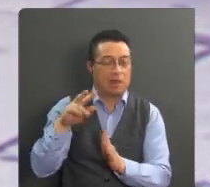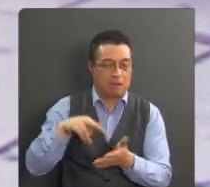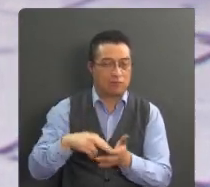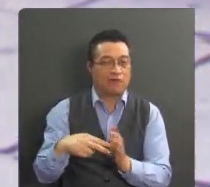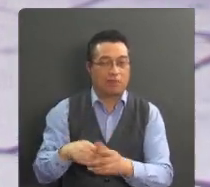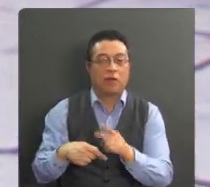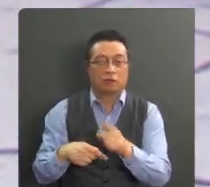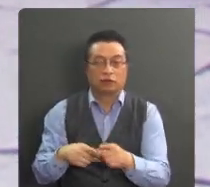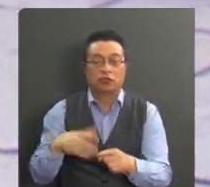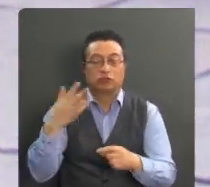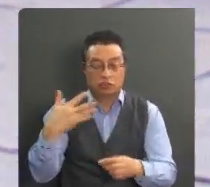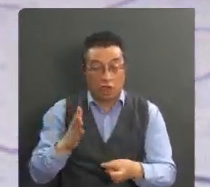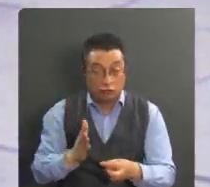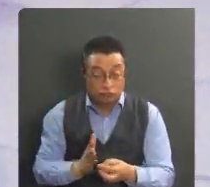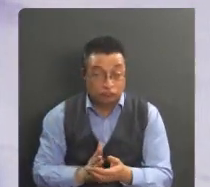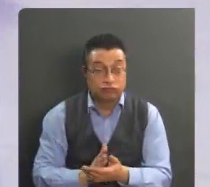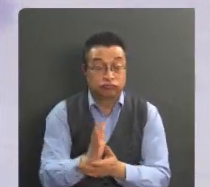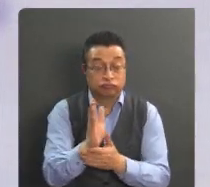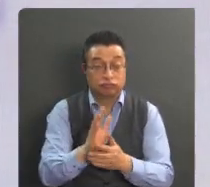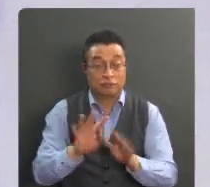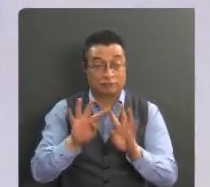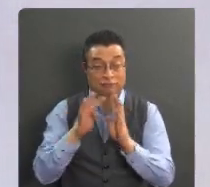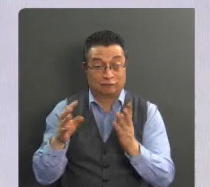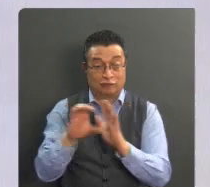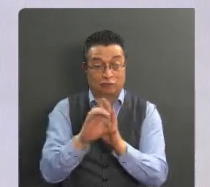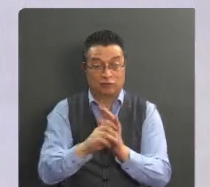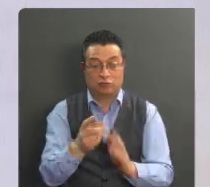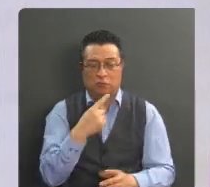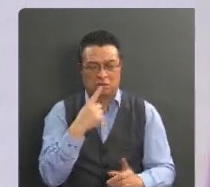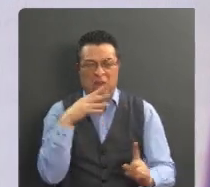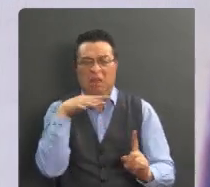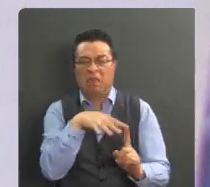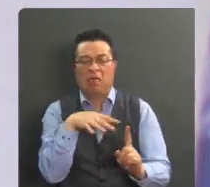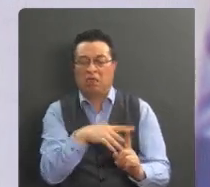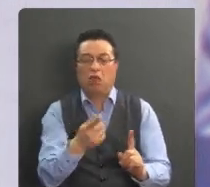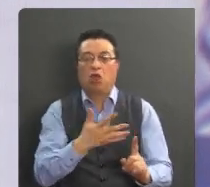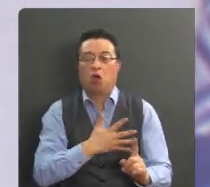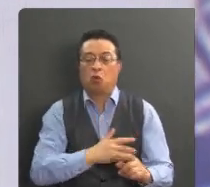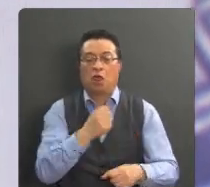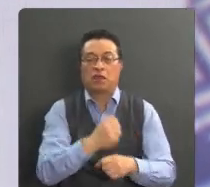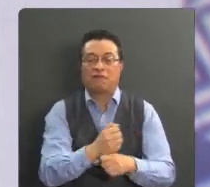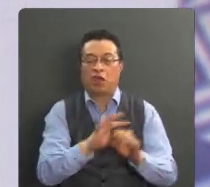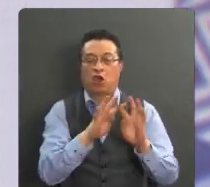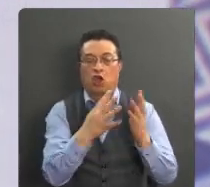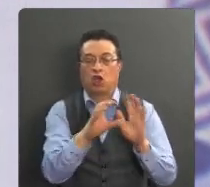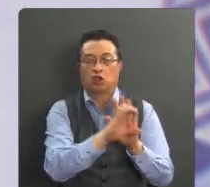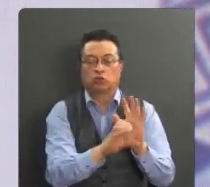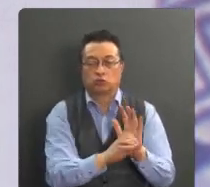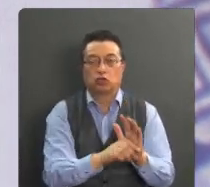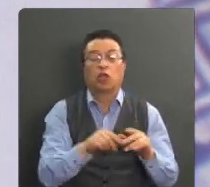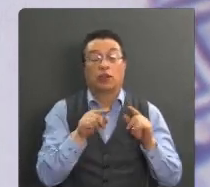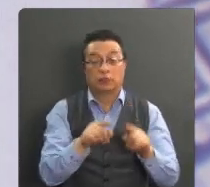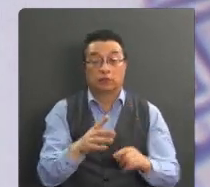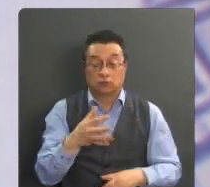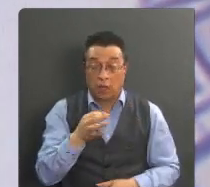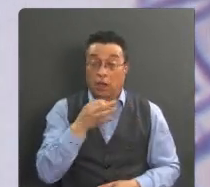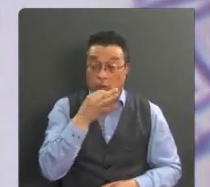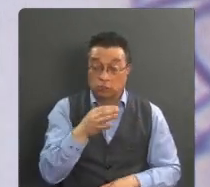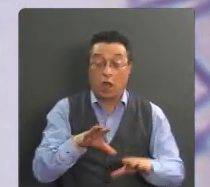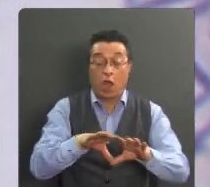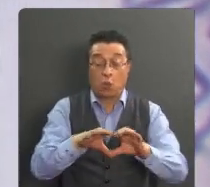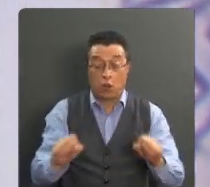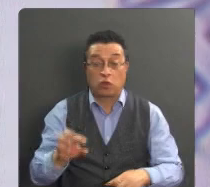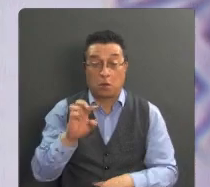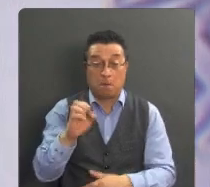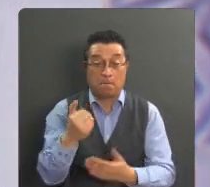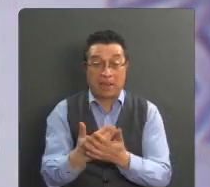desde cuando ya se instaló la convención una mirada bien crítica del trabajo de los constituyentes. Aunque hay que destacar también que fue con el acuerdo de paz del